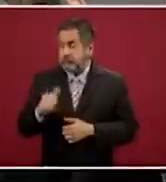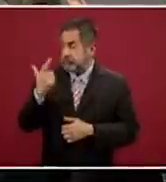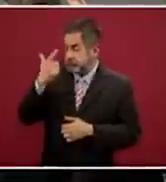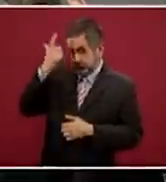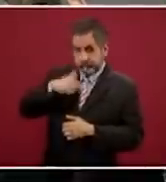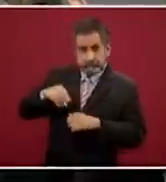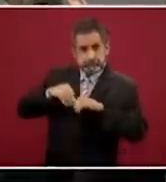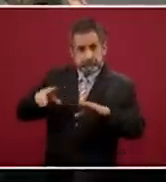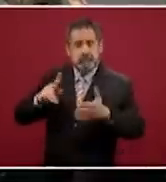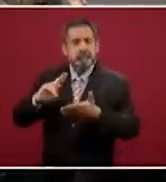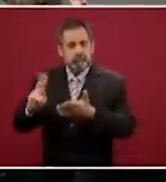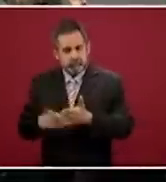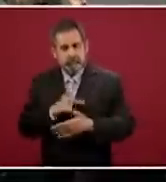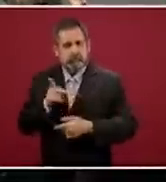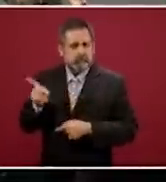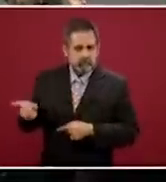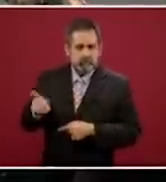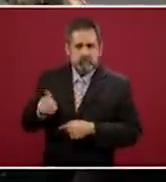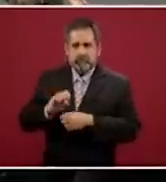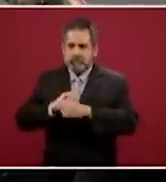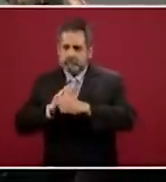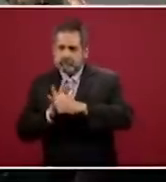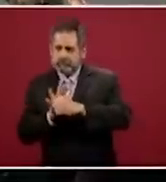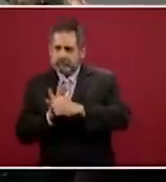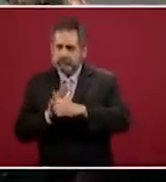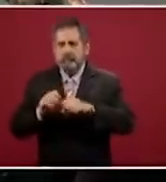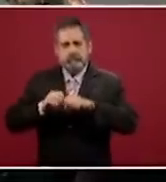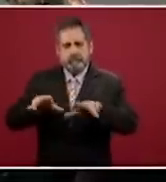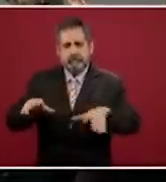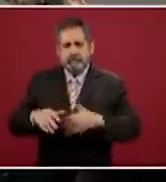noche, de nuevo, lo de coronavirus.